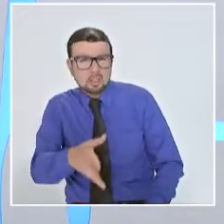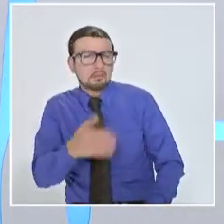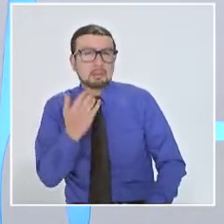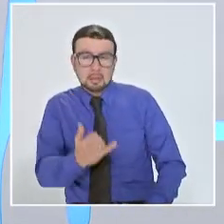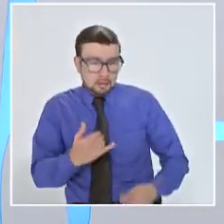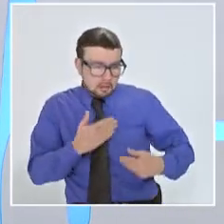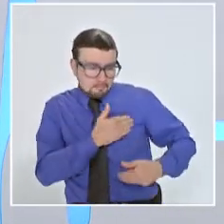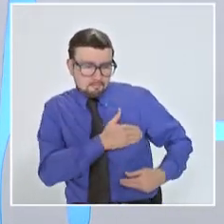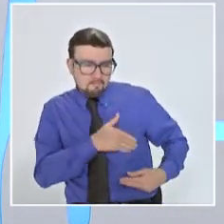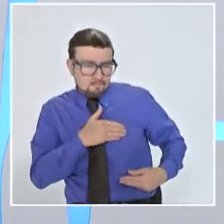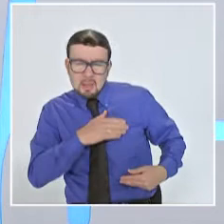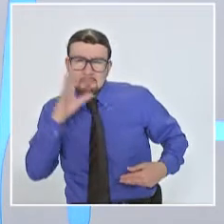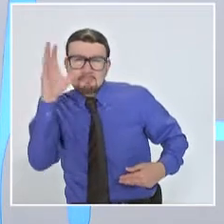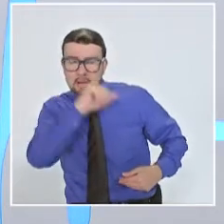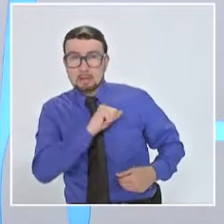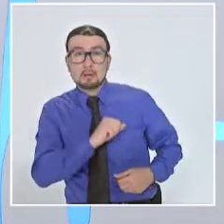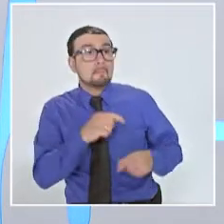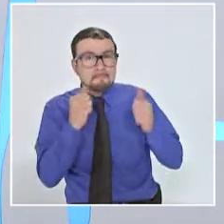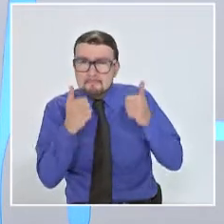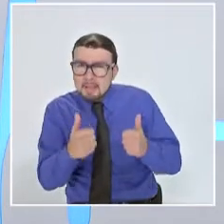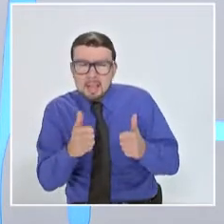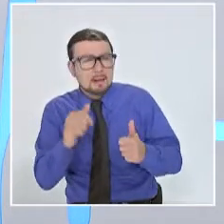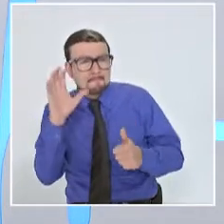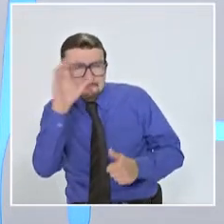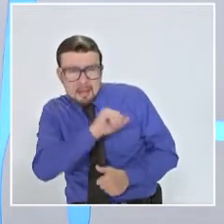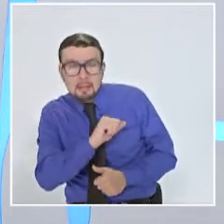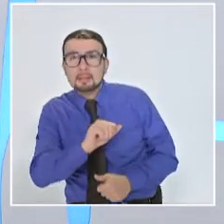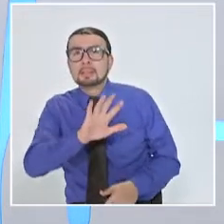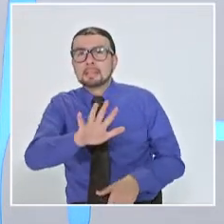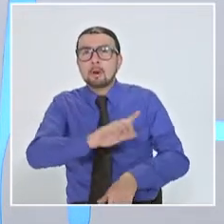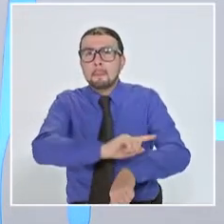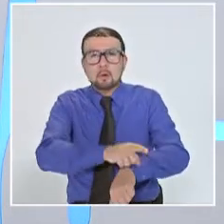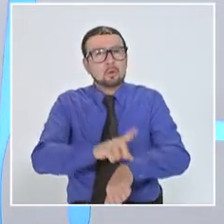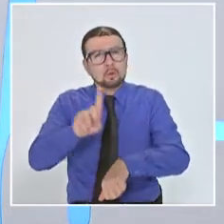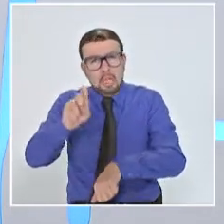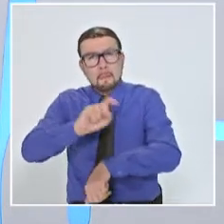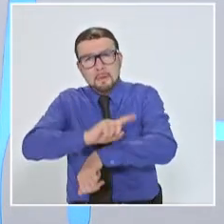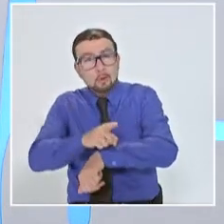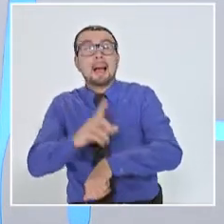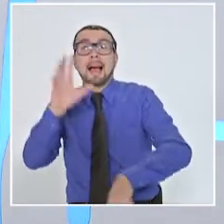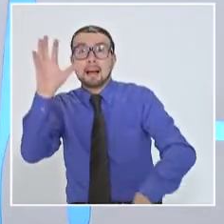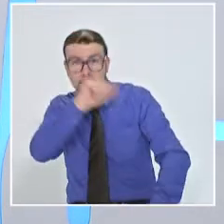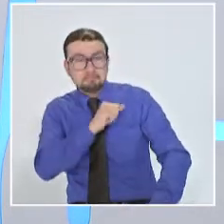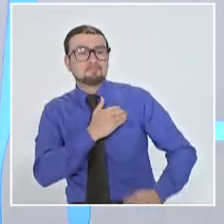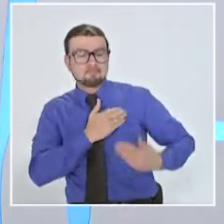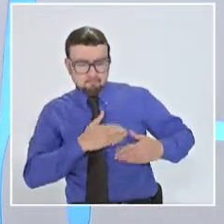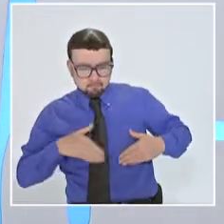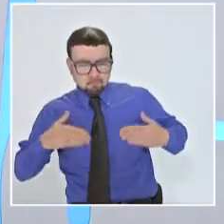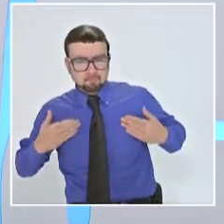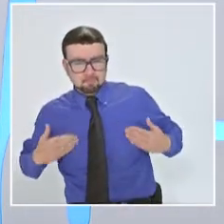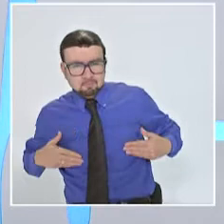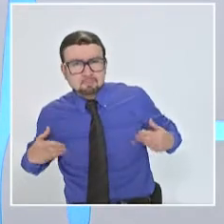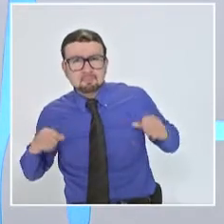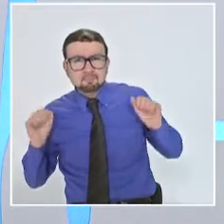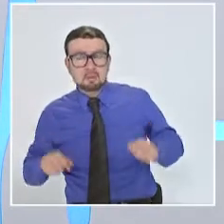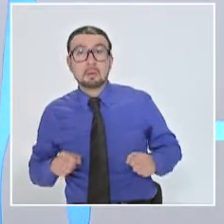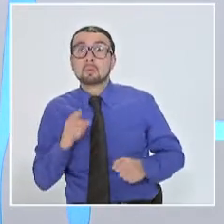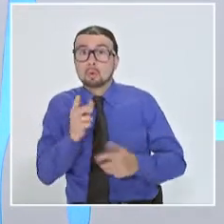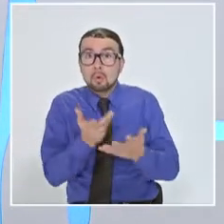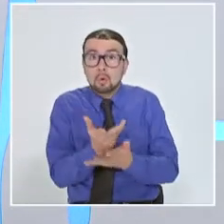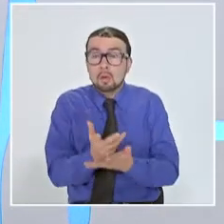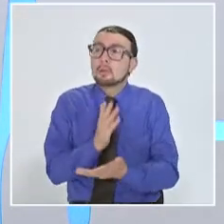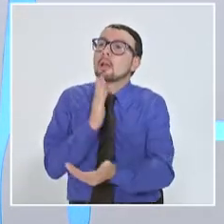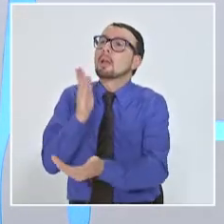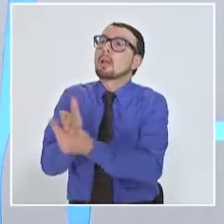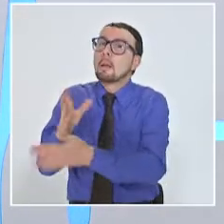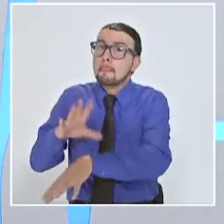examen clínico bien hecho de la glándula mamaria dura 5 o 6 minutos. Por eso la recomendación es que cuando usted vaya a su médico y él le